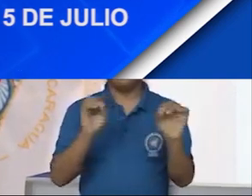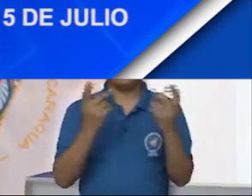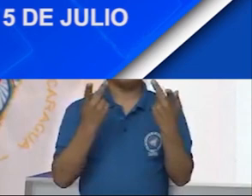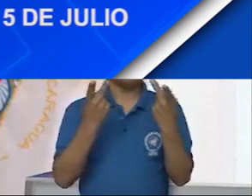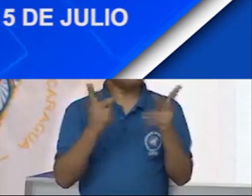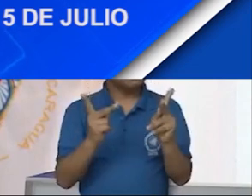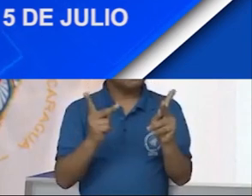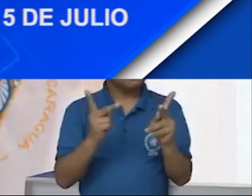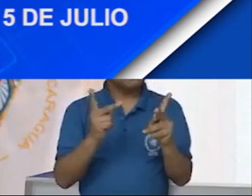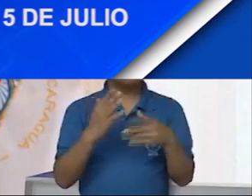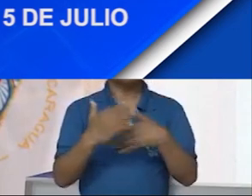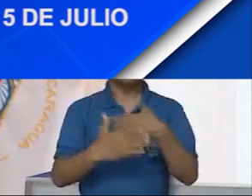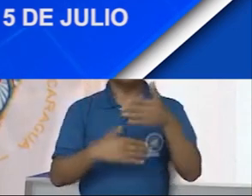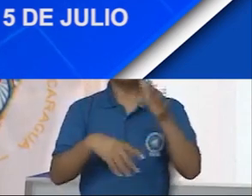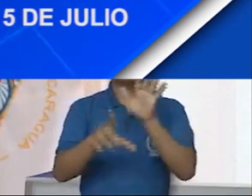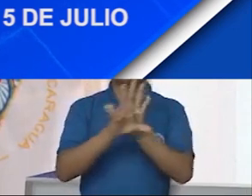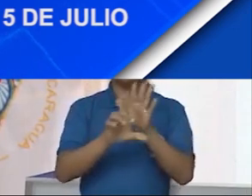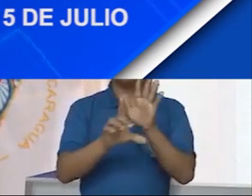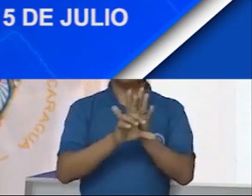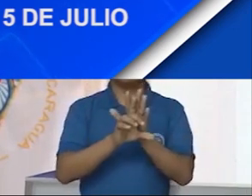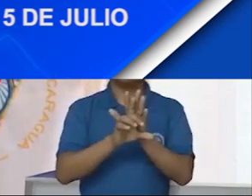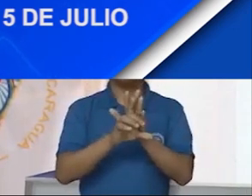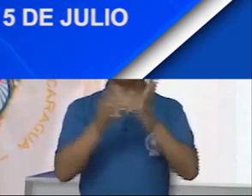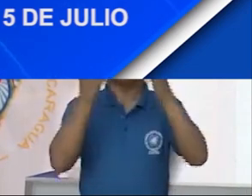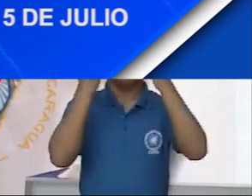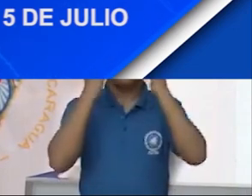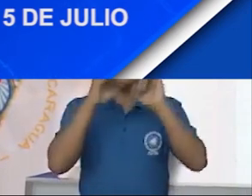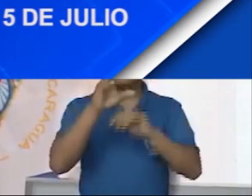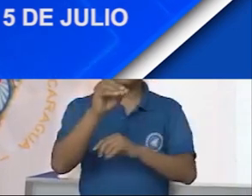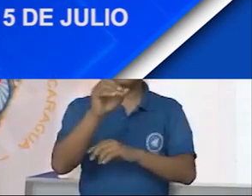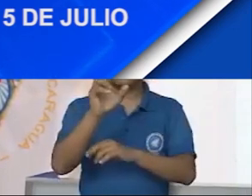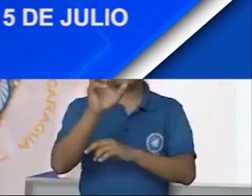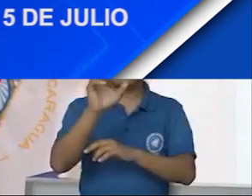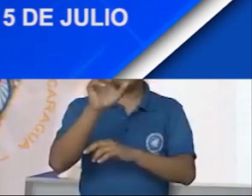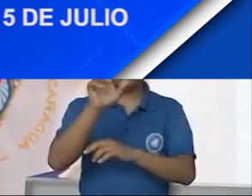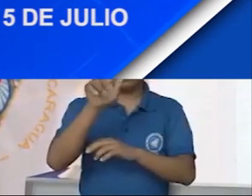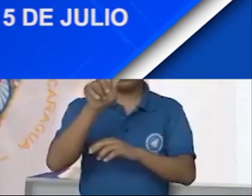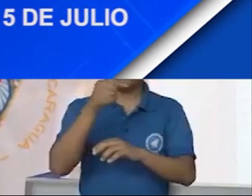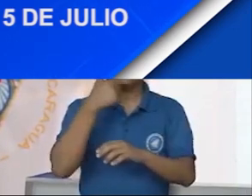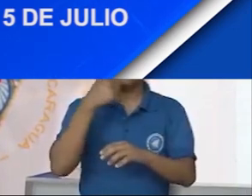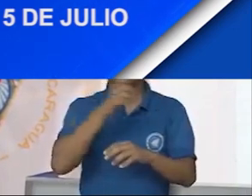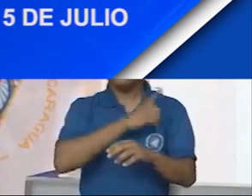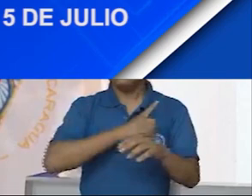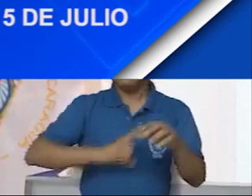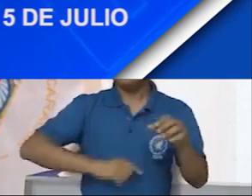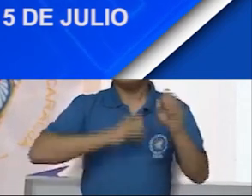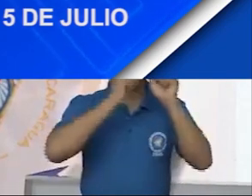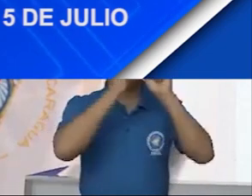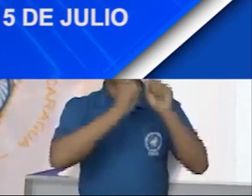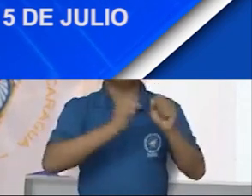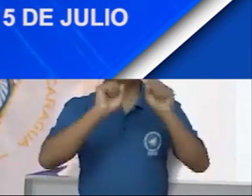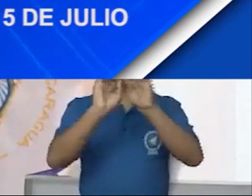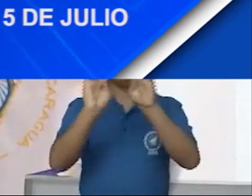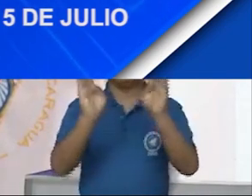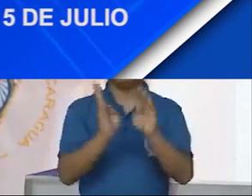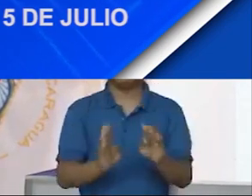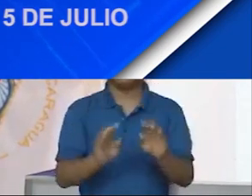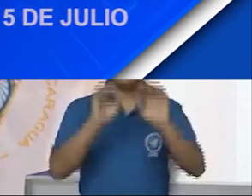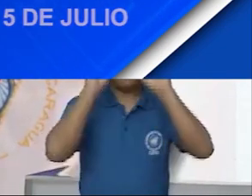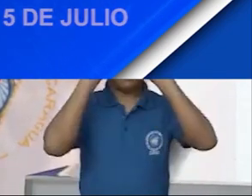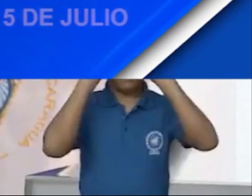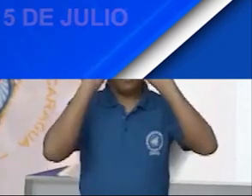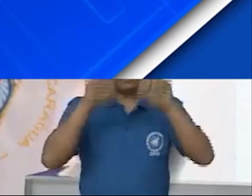Pero para lo que son las leyes y decretos, yo creo que como diputados, diputadas,